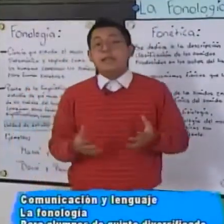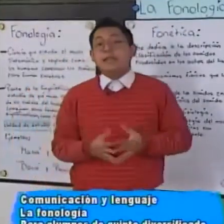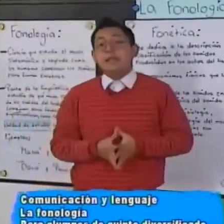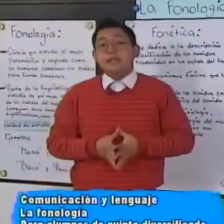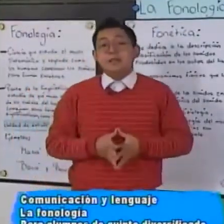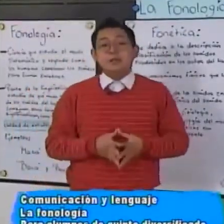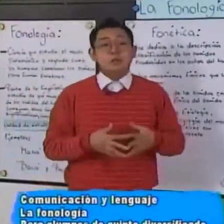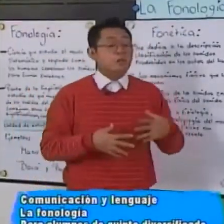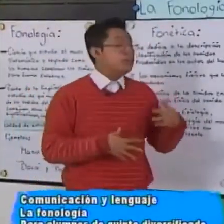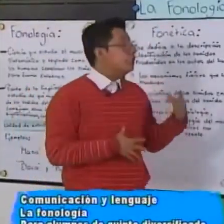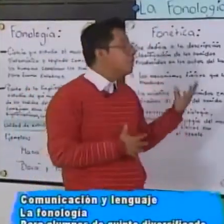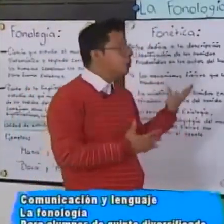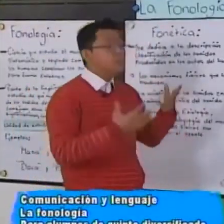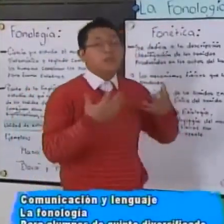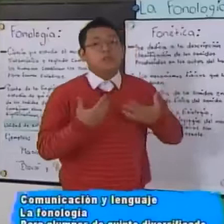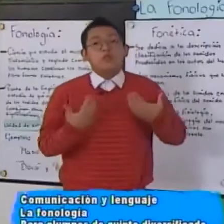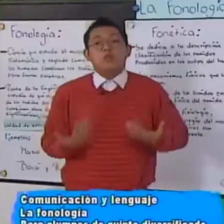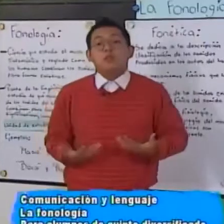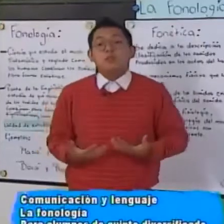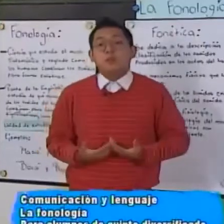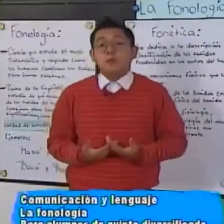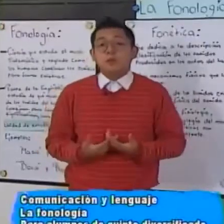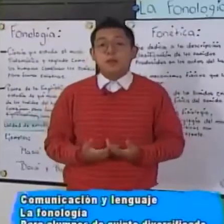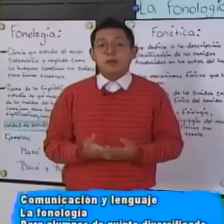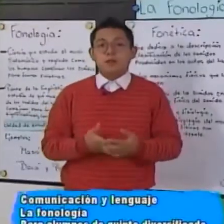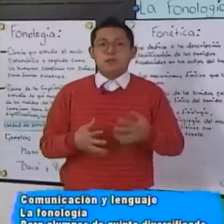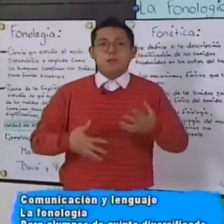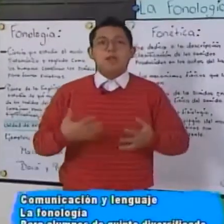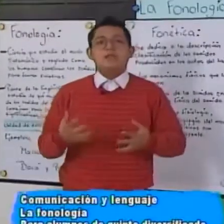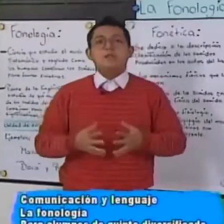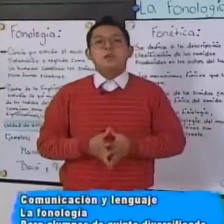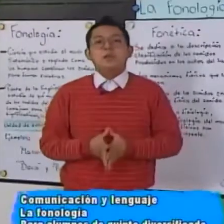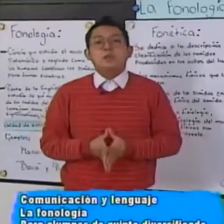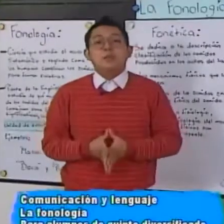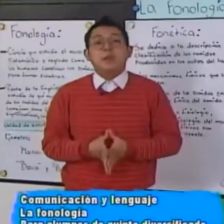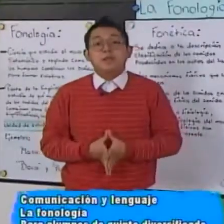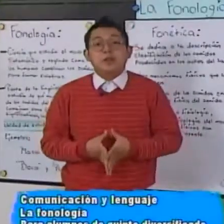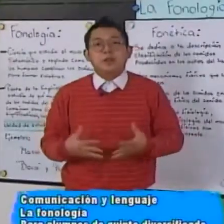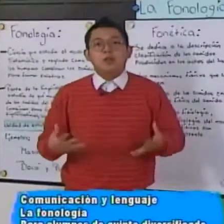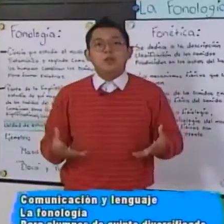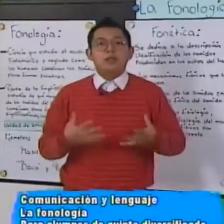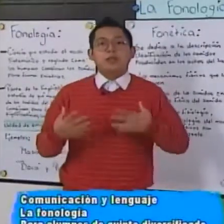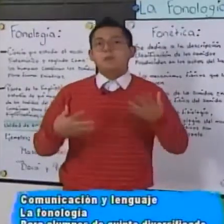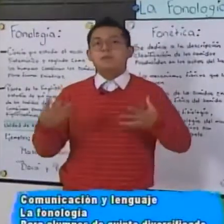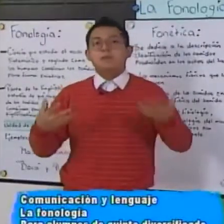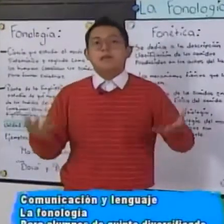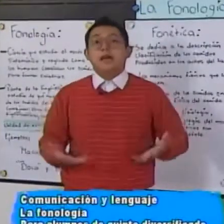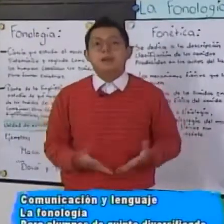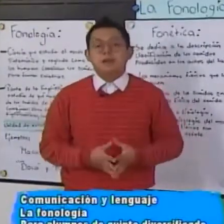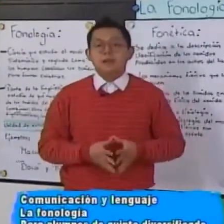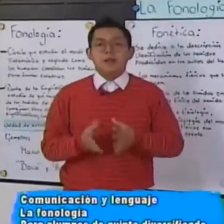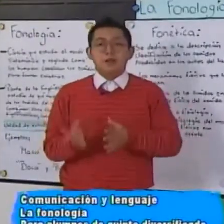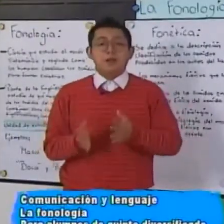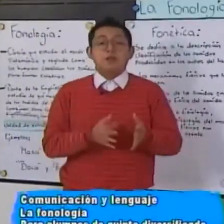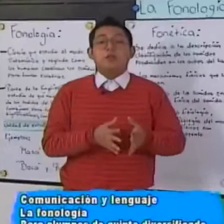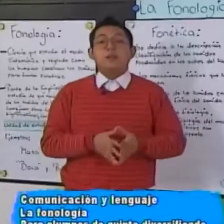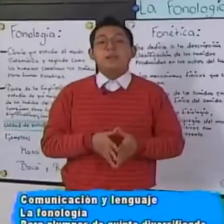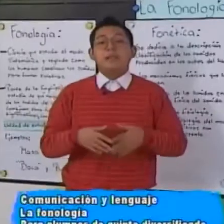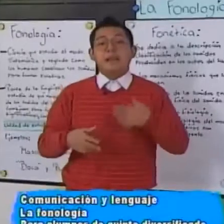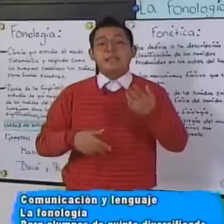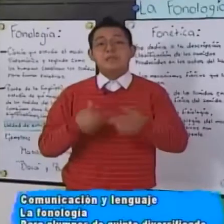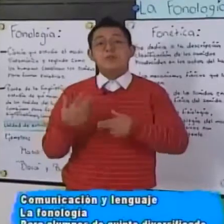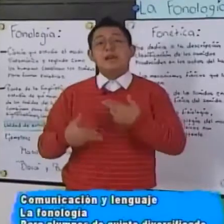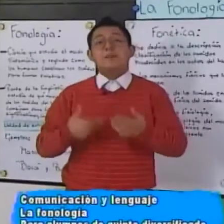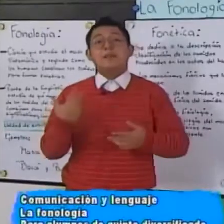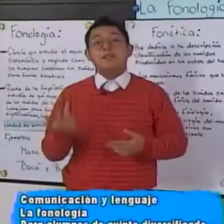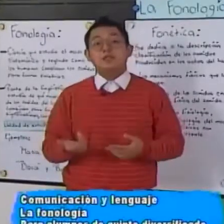digo, nosotros seres humanos porque solo nosotros podemos hablar. Usted podría decir, bueno, entonces, ¿qué pasa con los loros que hablan? No, ellos